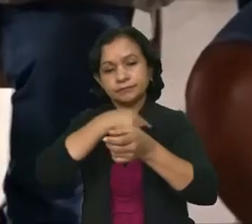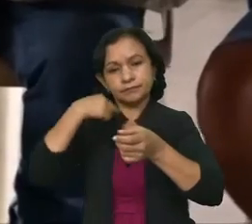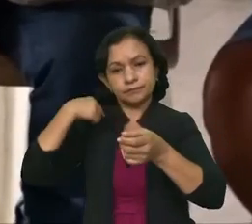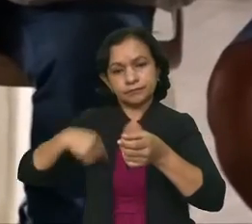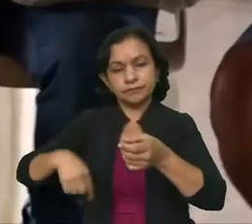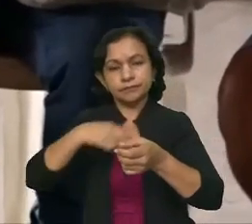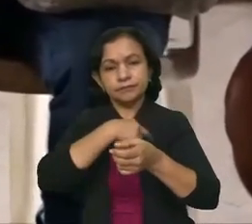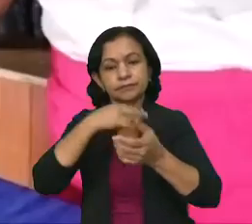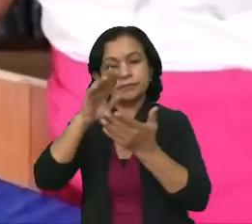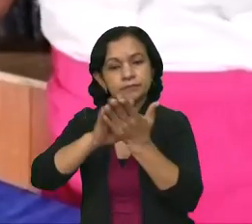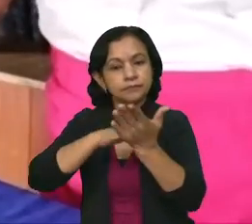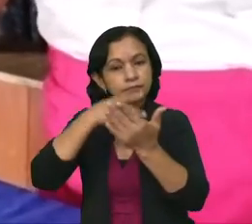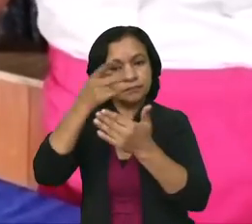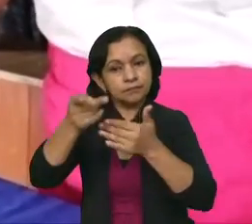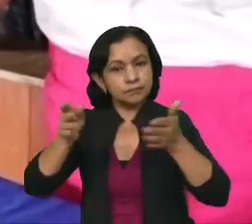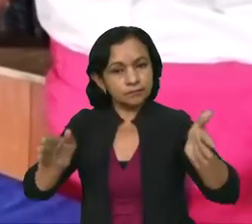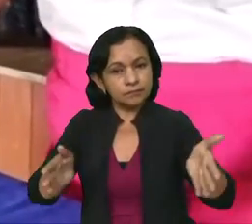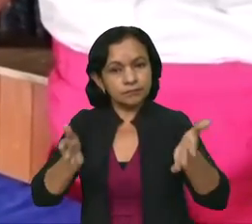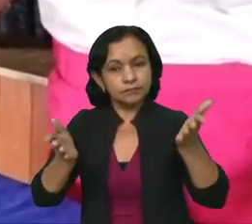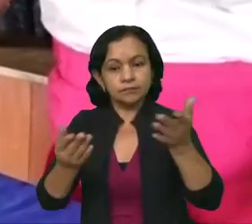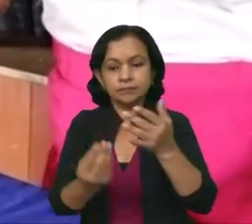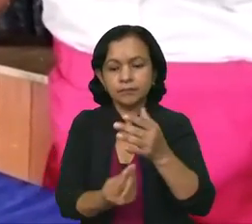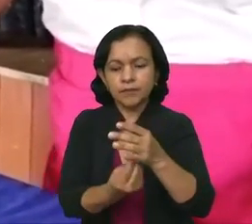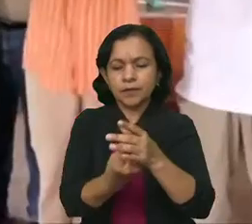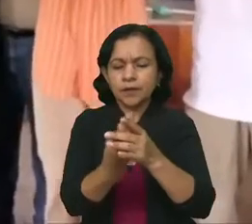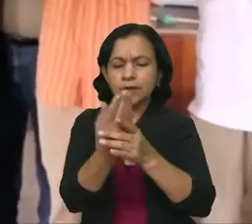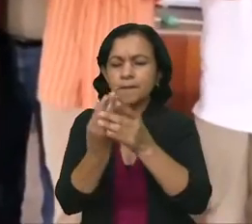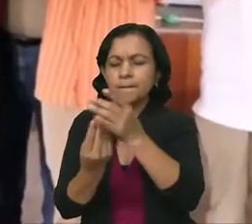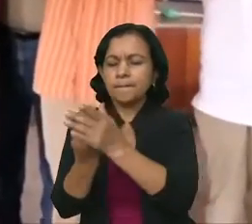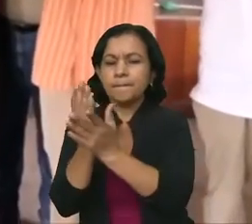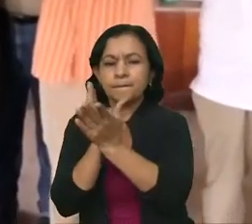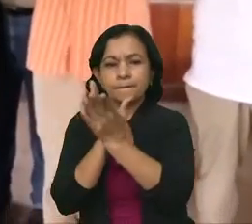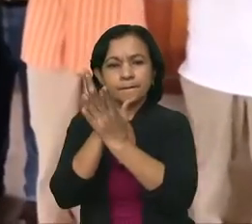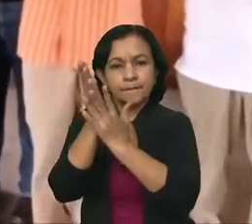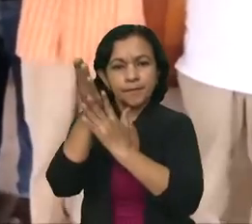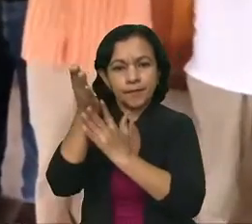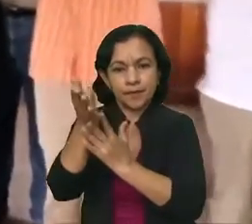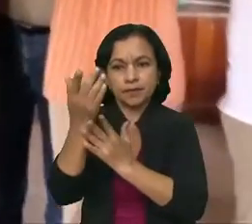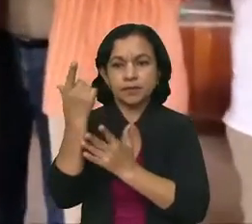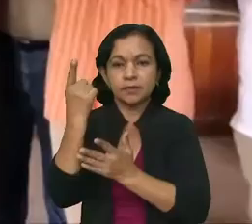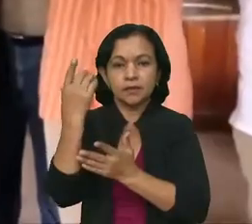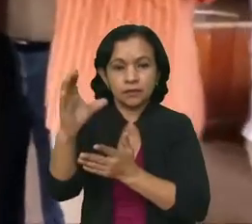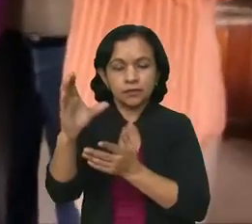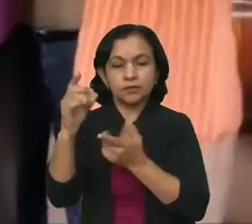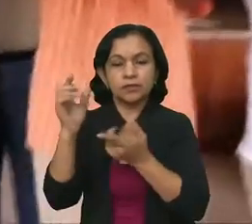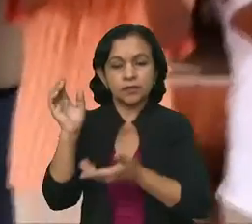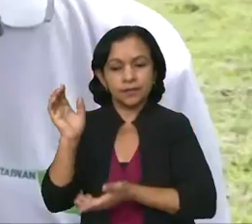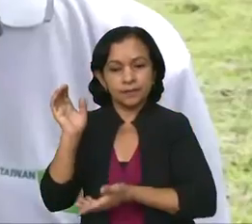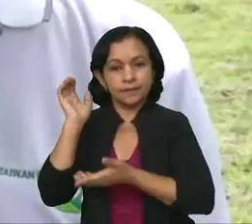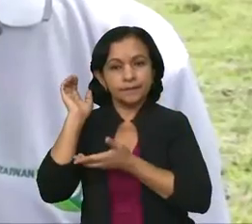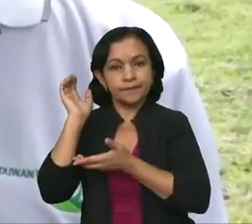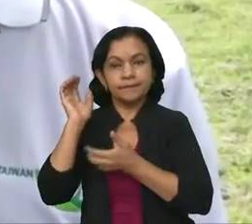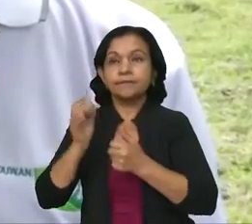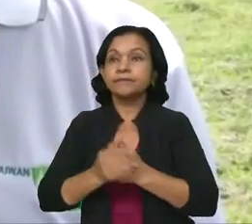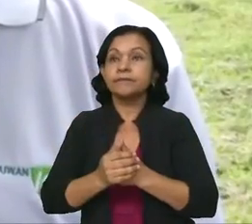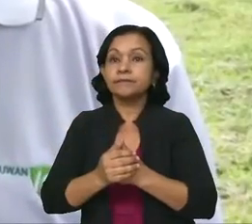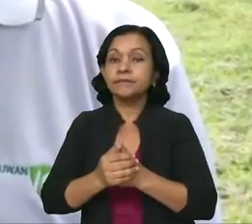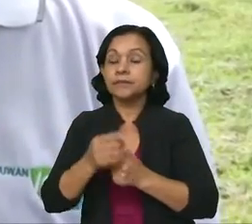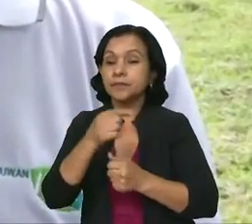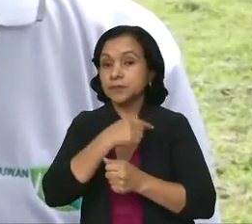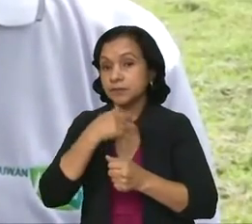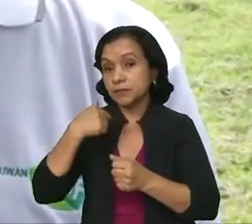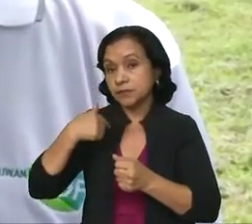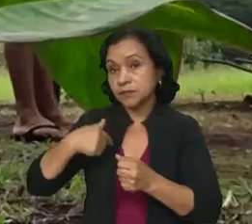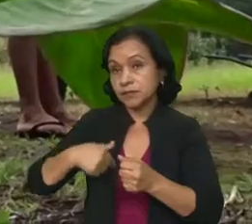materializó el programa de promoción de cultivos de plátanos con productores de La Concepción y Mazatepe. Misión Taiwán, cooperación